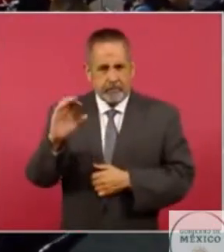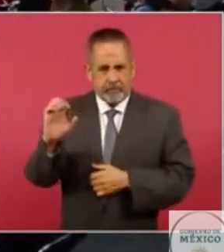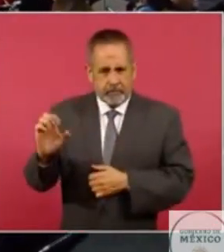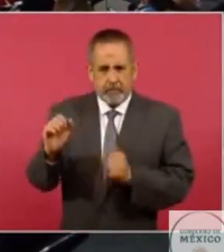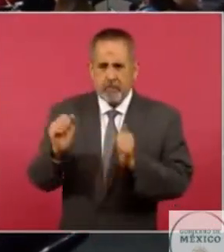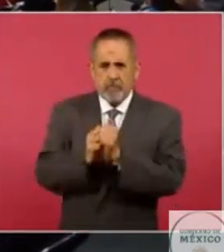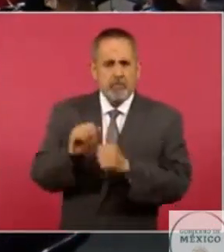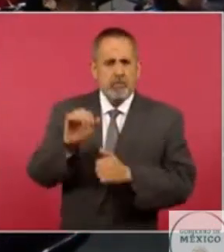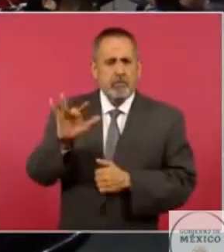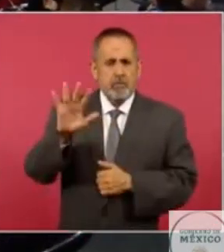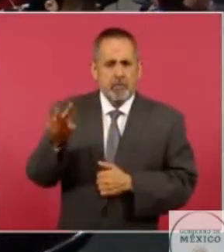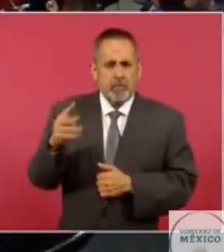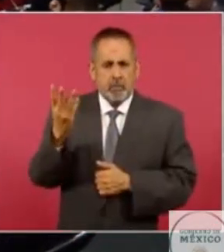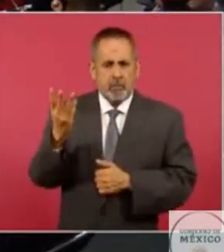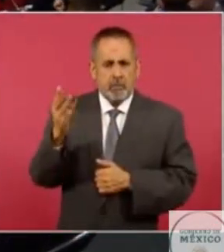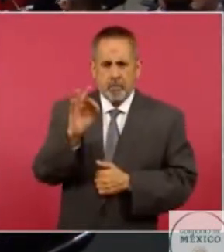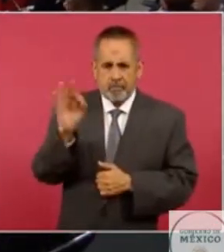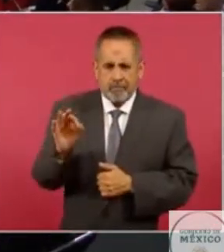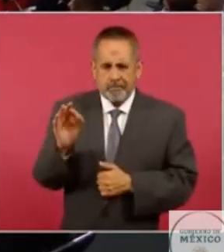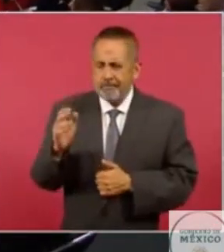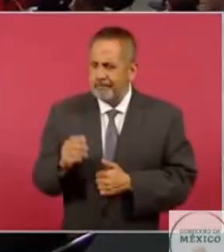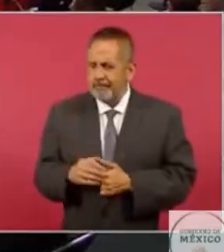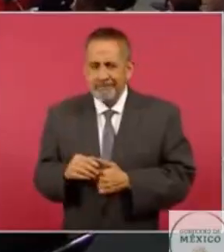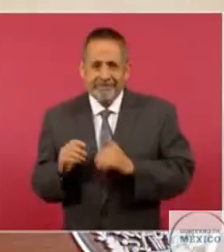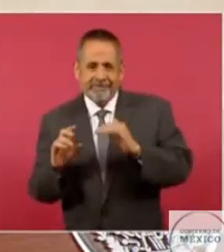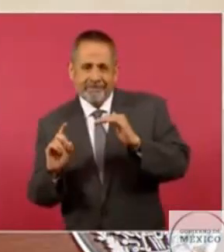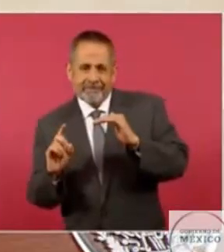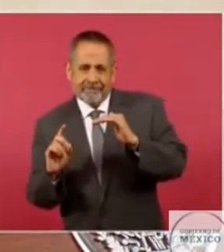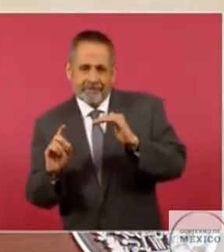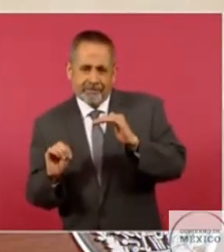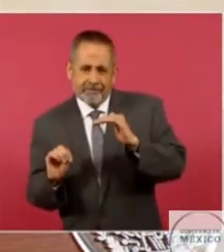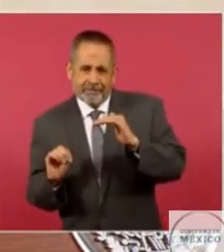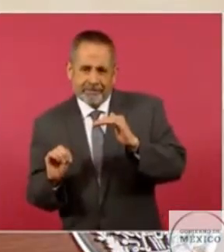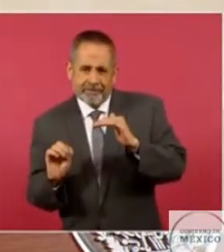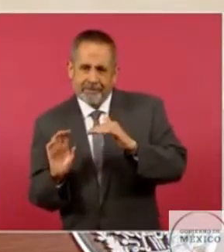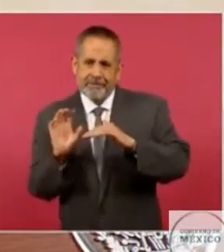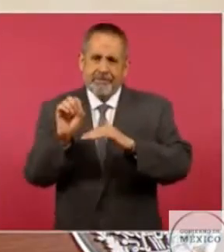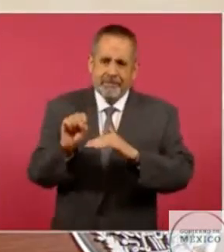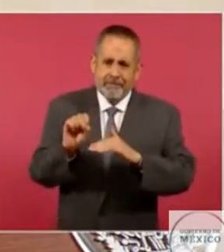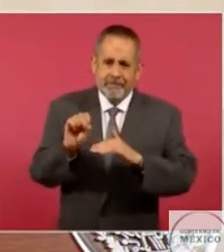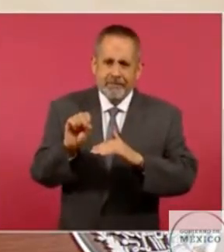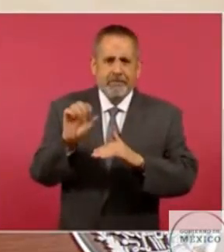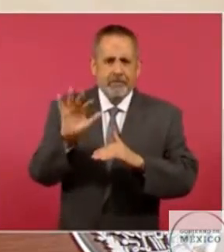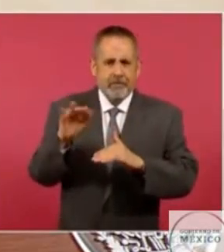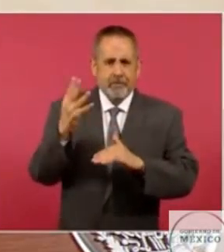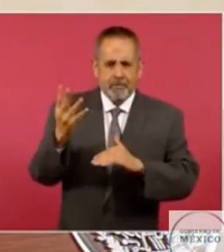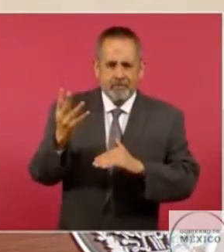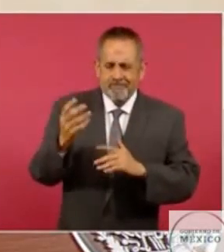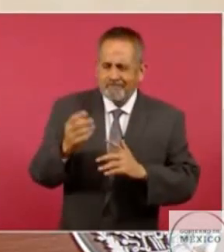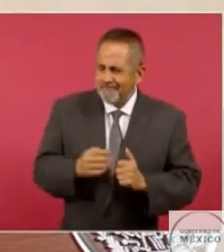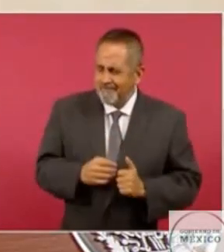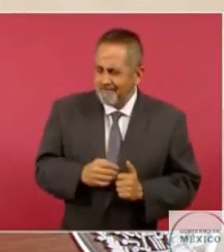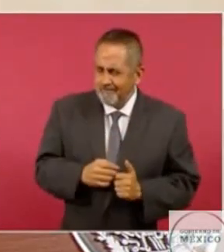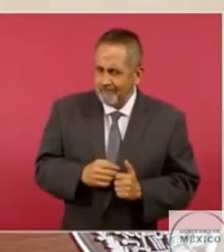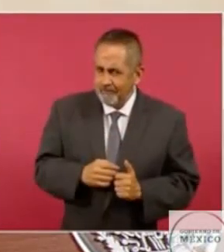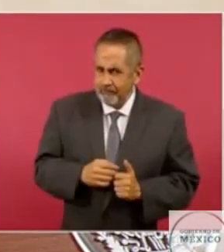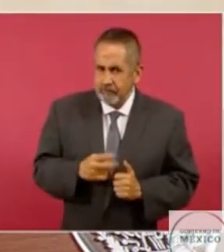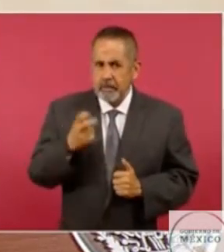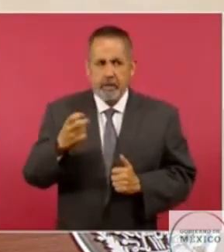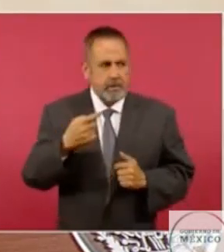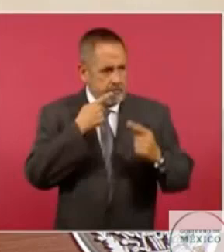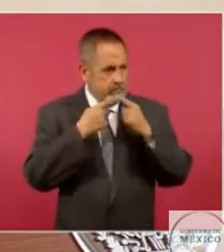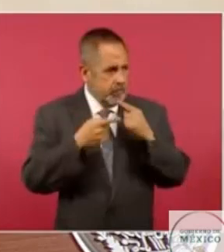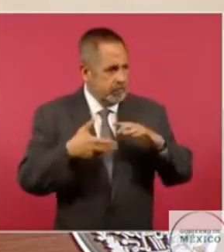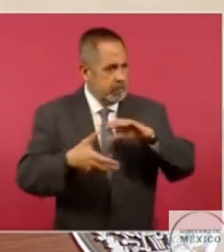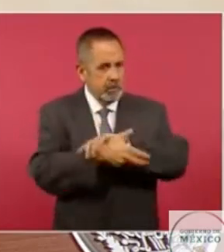el 54% mínimo. Y el acuerdo fue ese, decirle